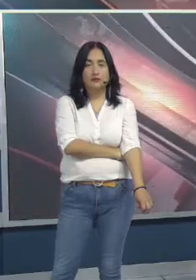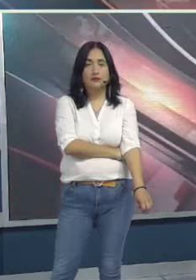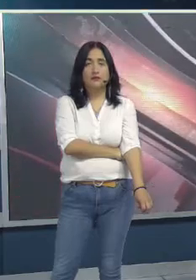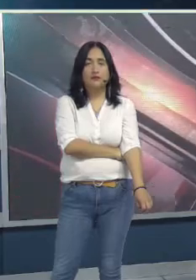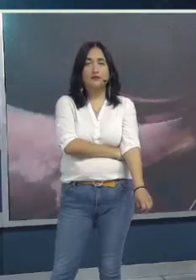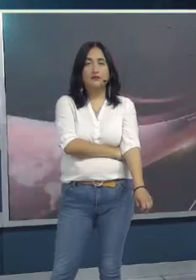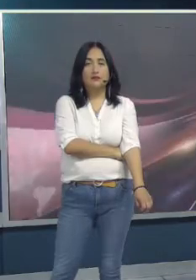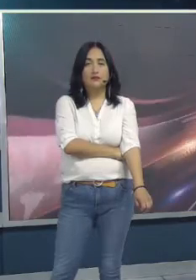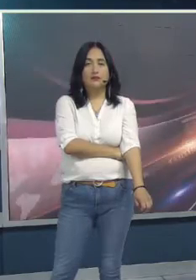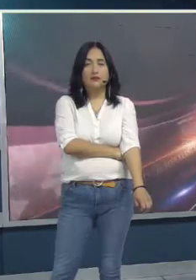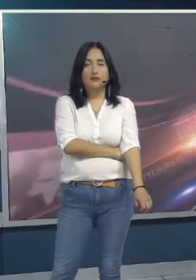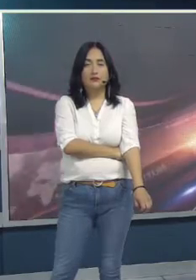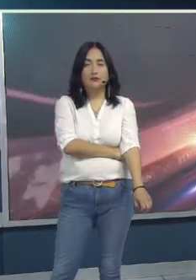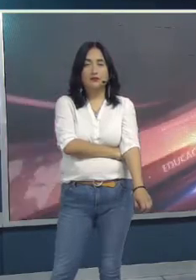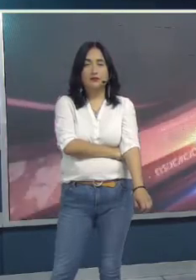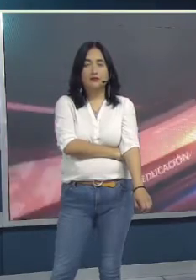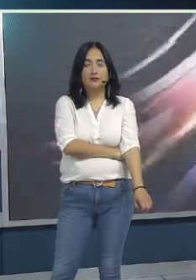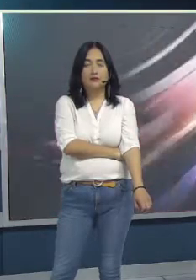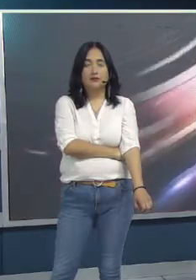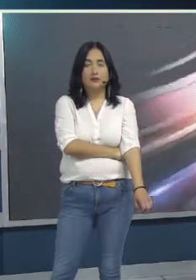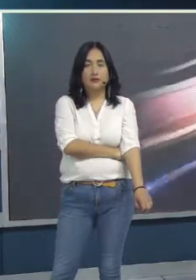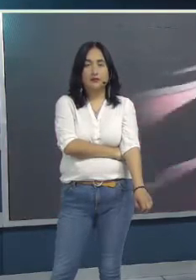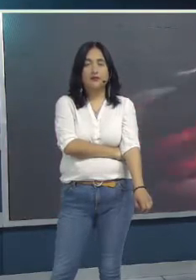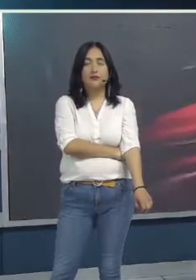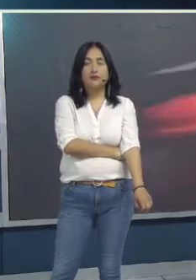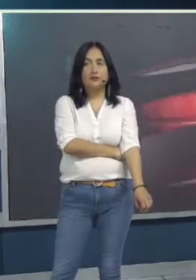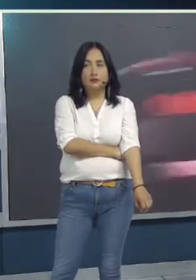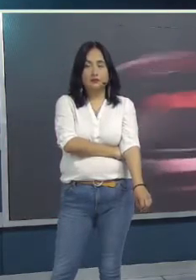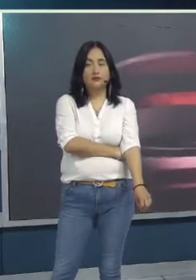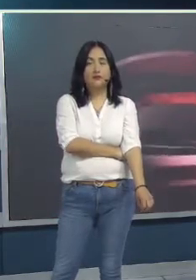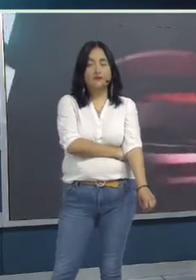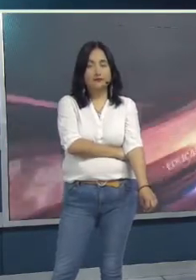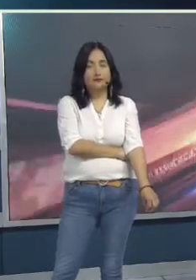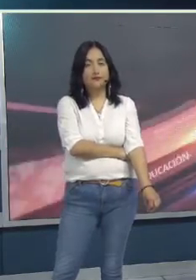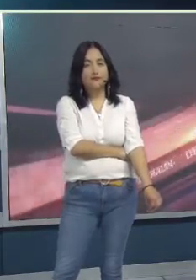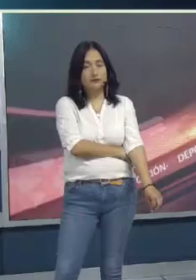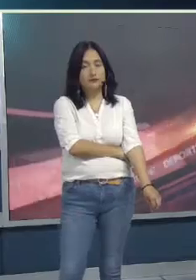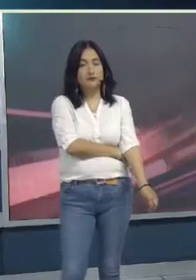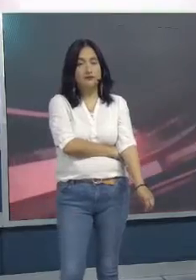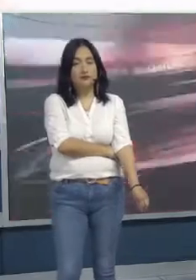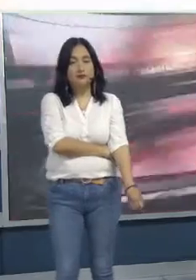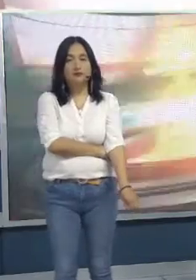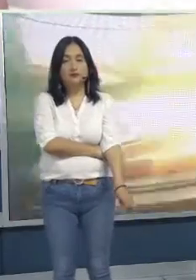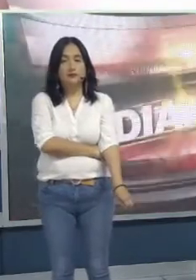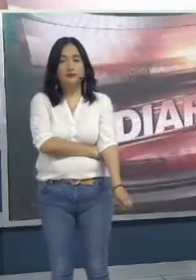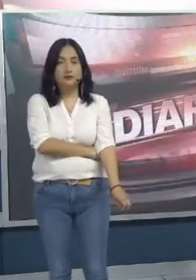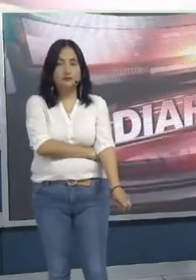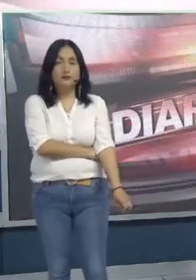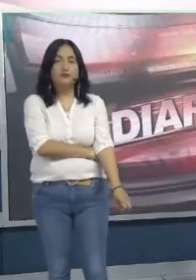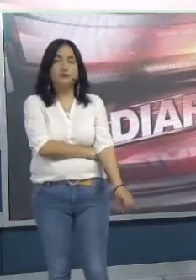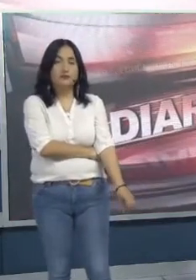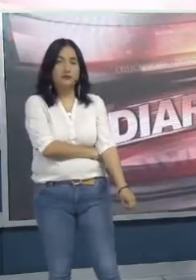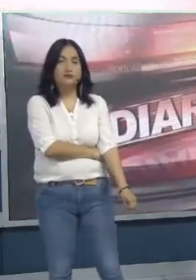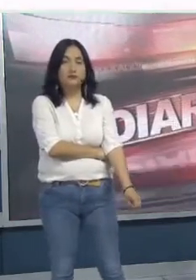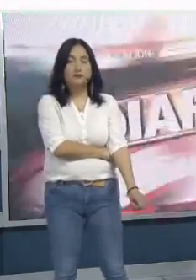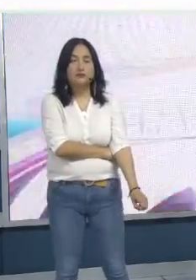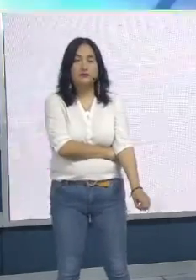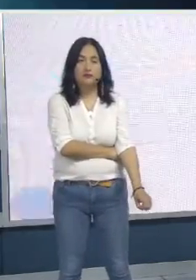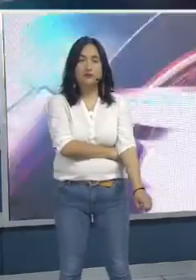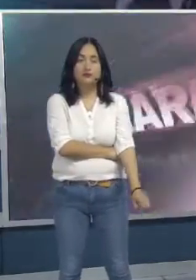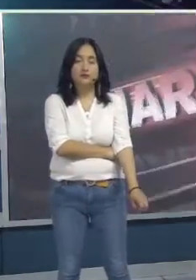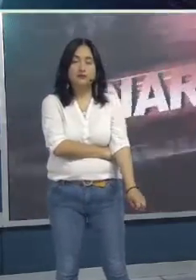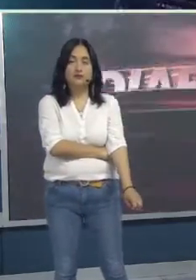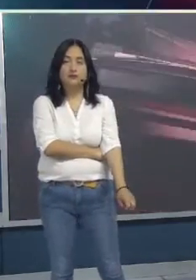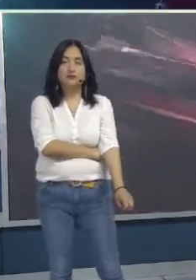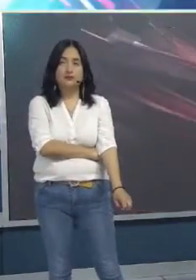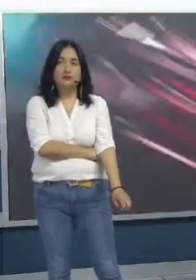armen siempre sean en base a lo que se trabajó, a estas 490 primeras propuestas, a estas 130 que no se sumaron, sino